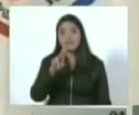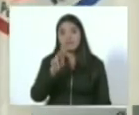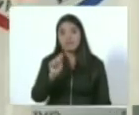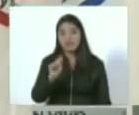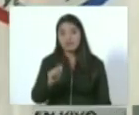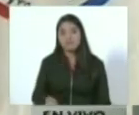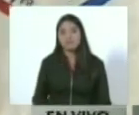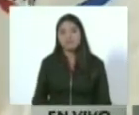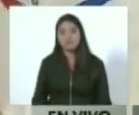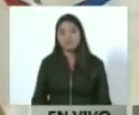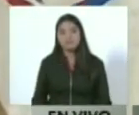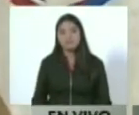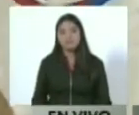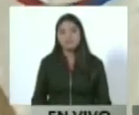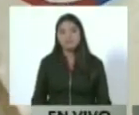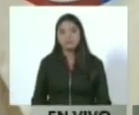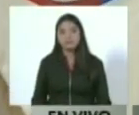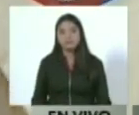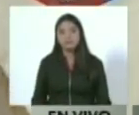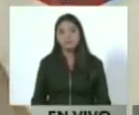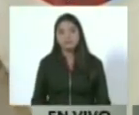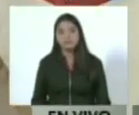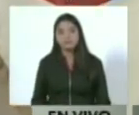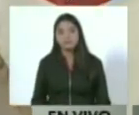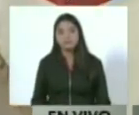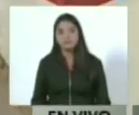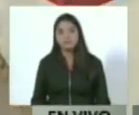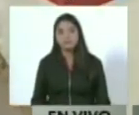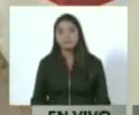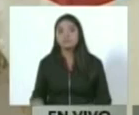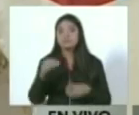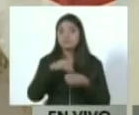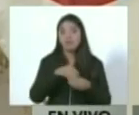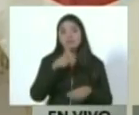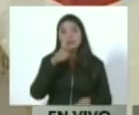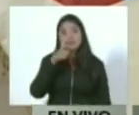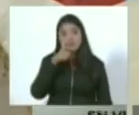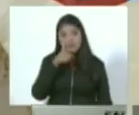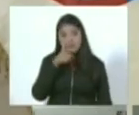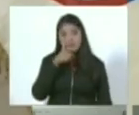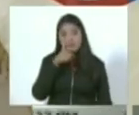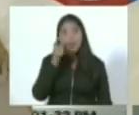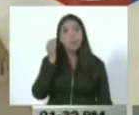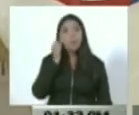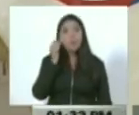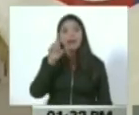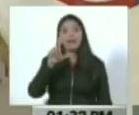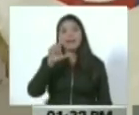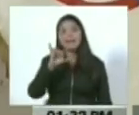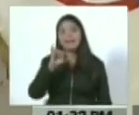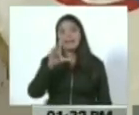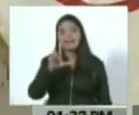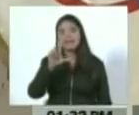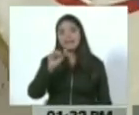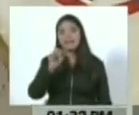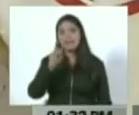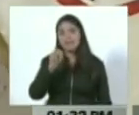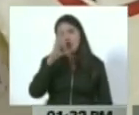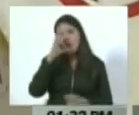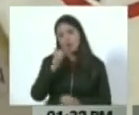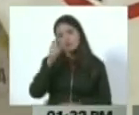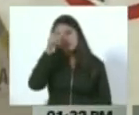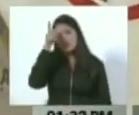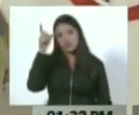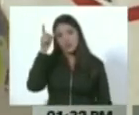Alfonso, quien funge también dentro de la estructura de seguridad de Lilian Tintori y hombre de confianza de